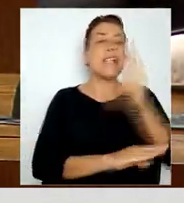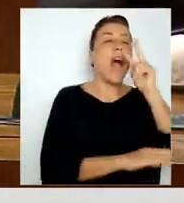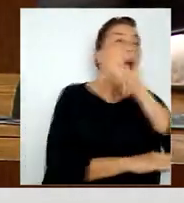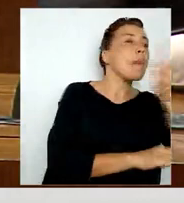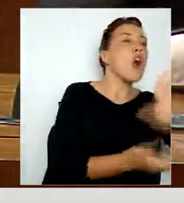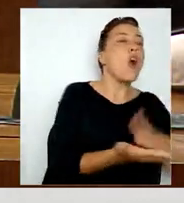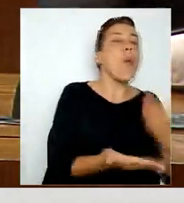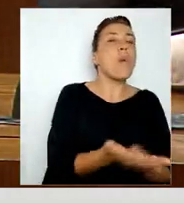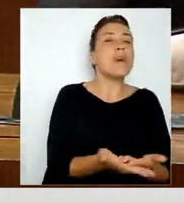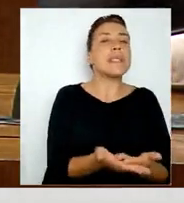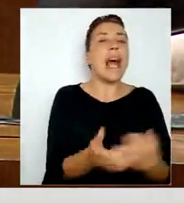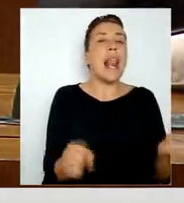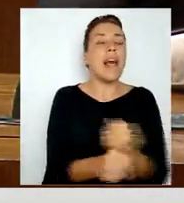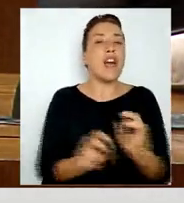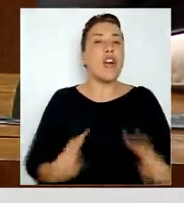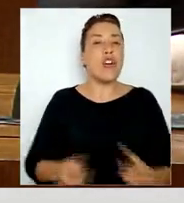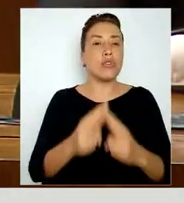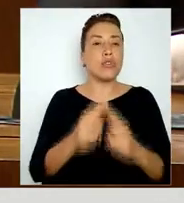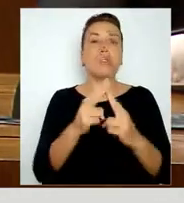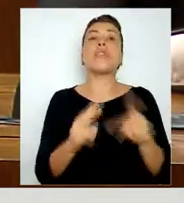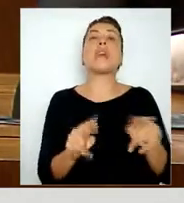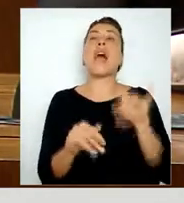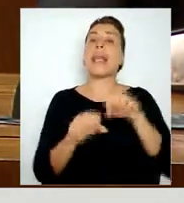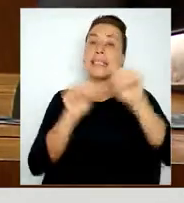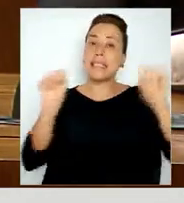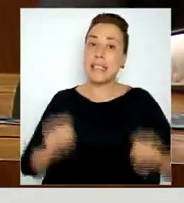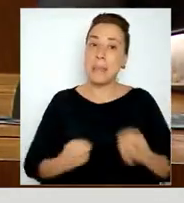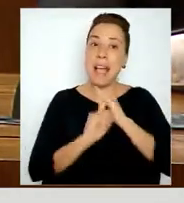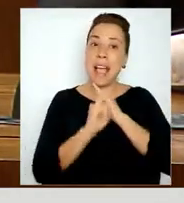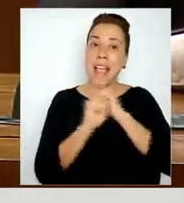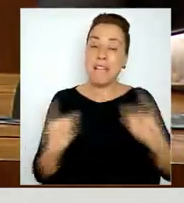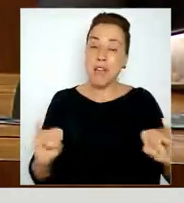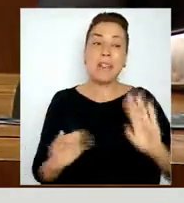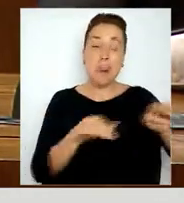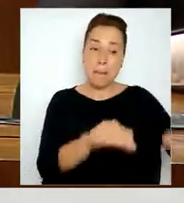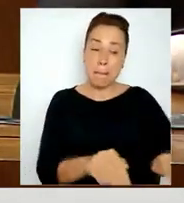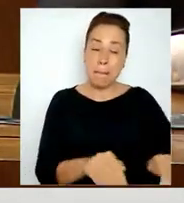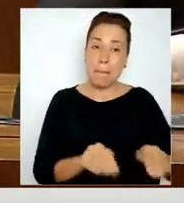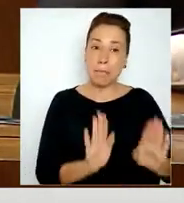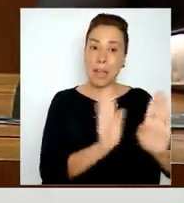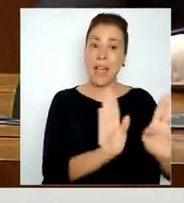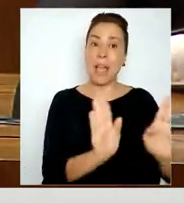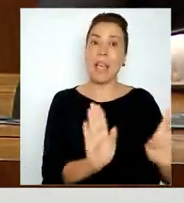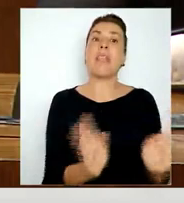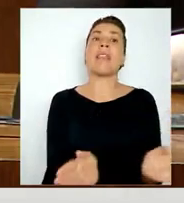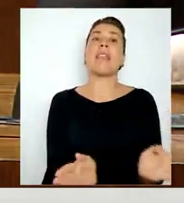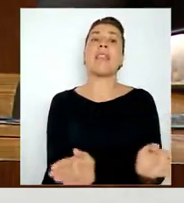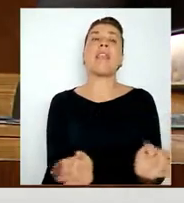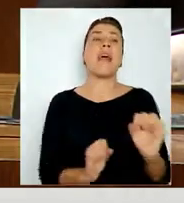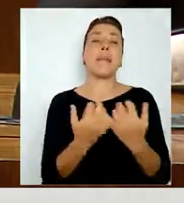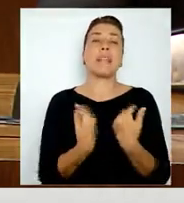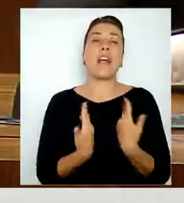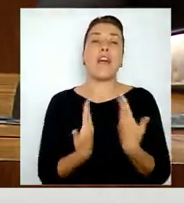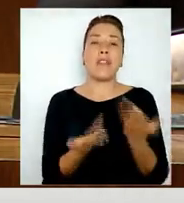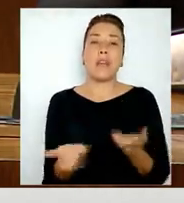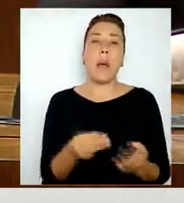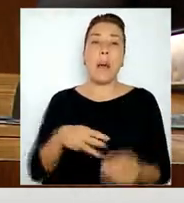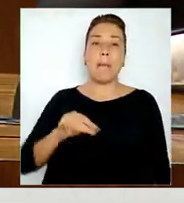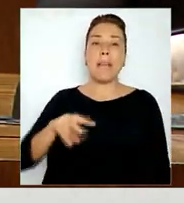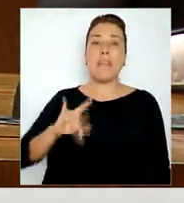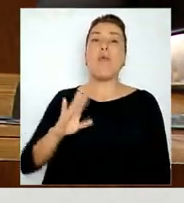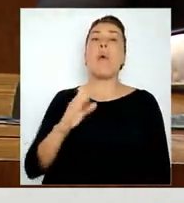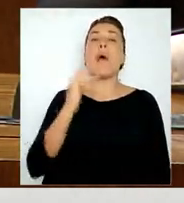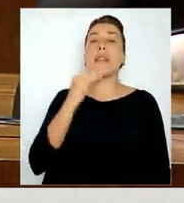va a permanecer el sistema de información que tiene de proveedores y etcétera el mismo y el mop Pero se tiene que complementar e